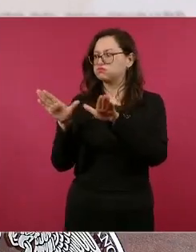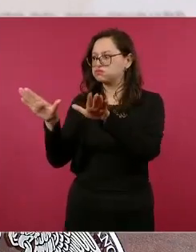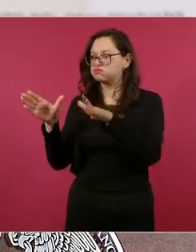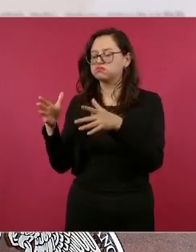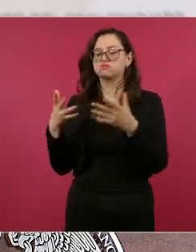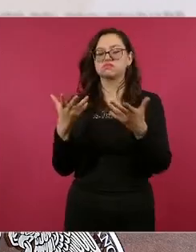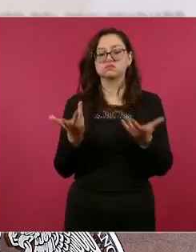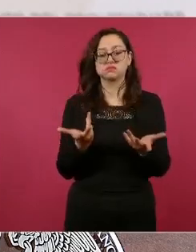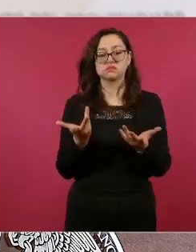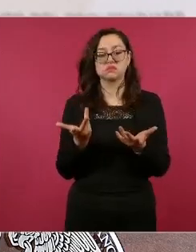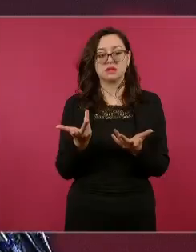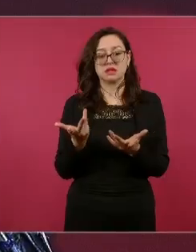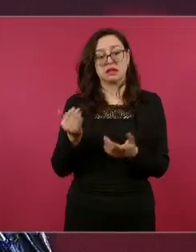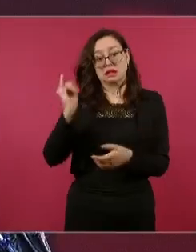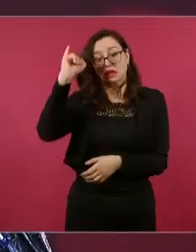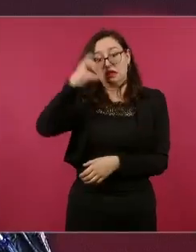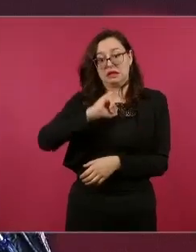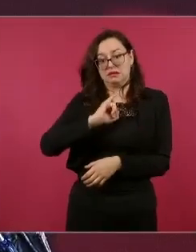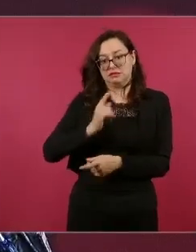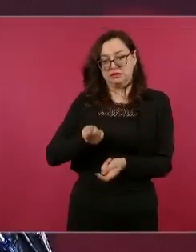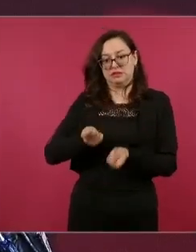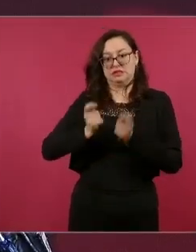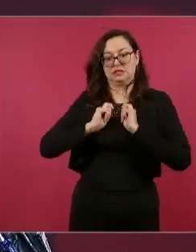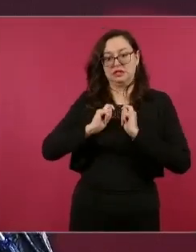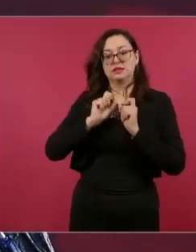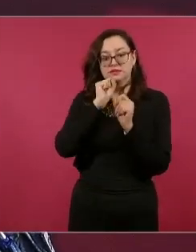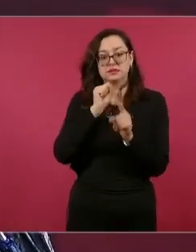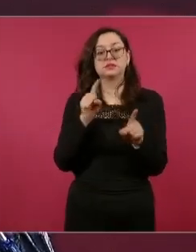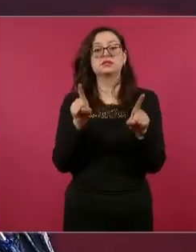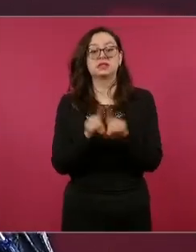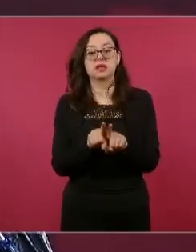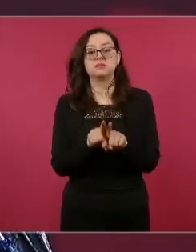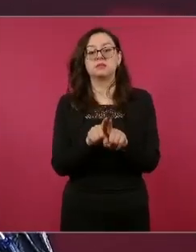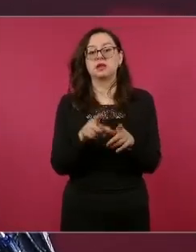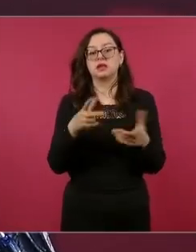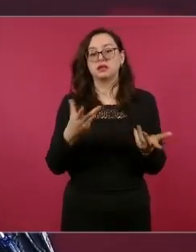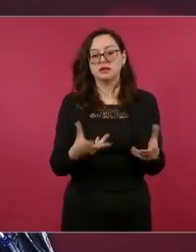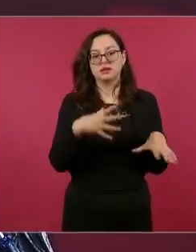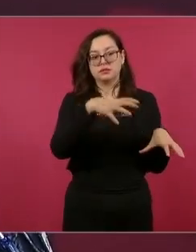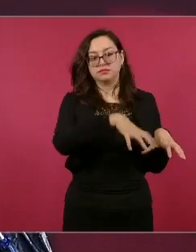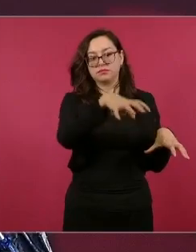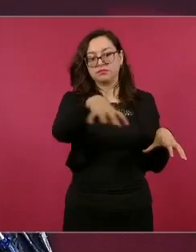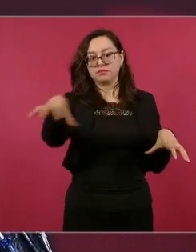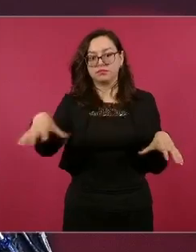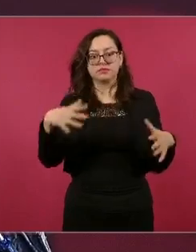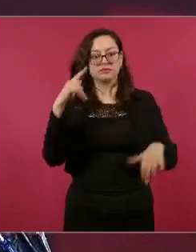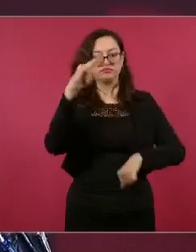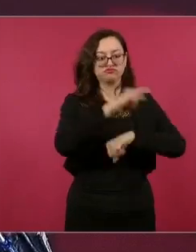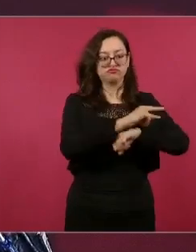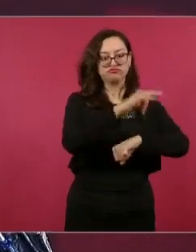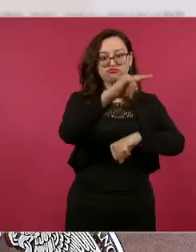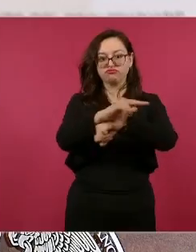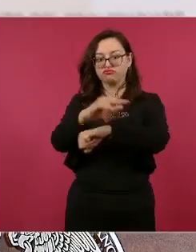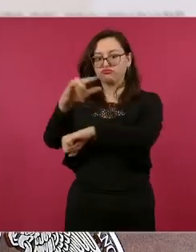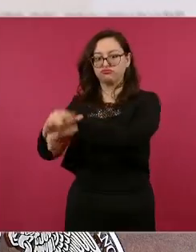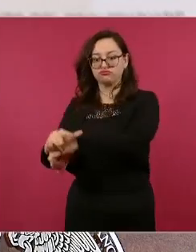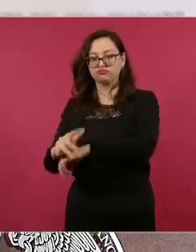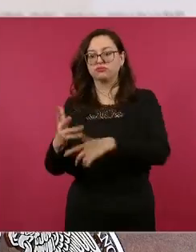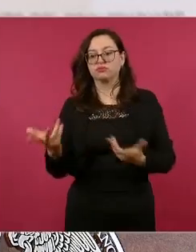fui comandante de bases, de dos y de regiones